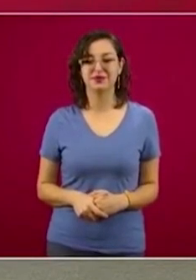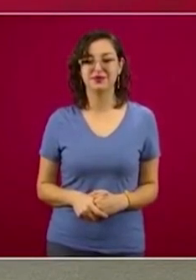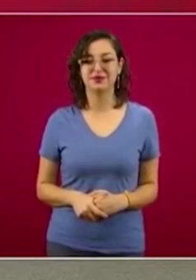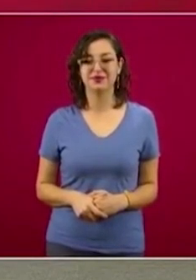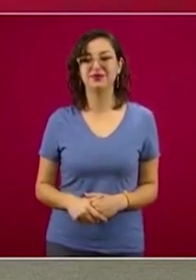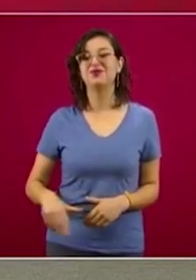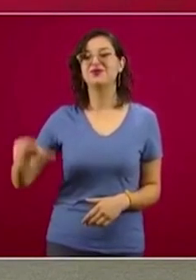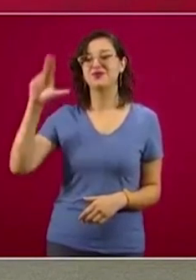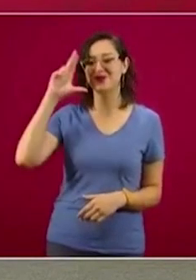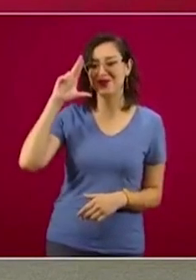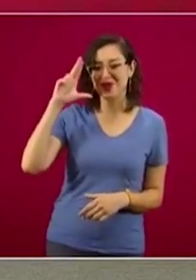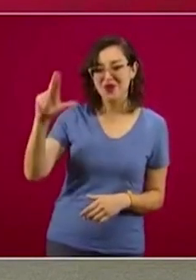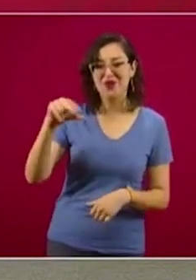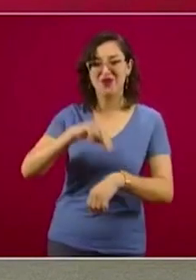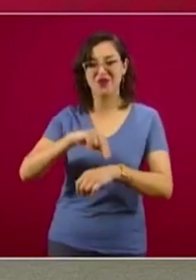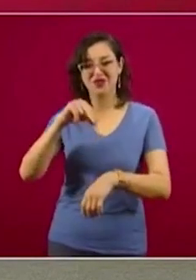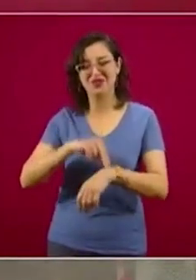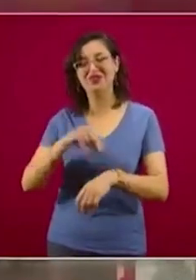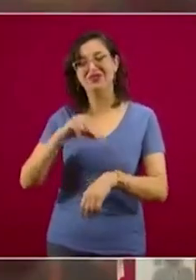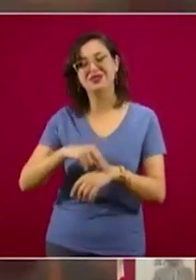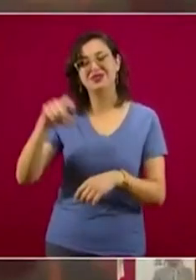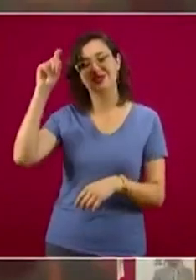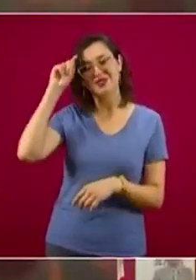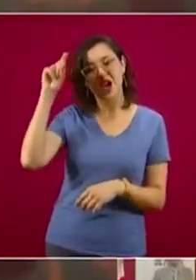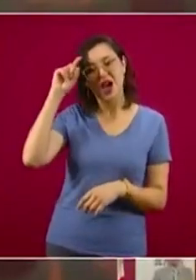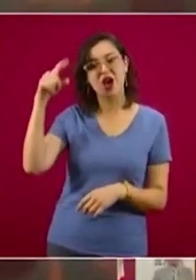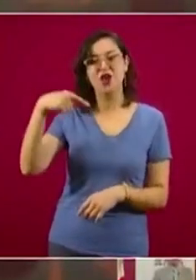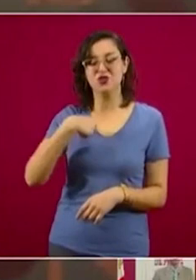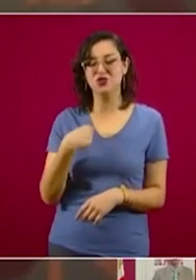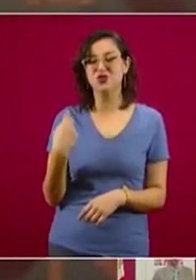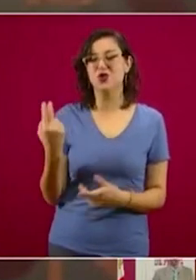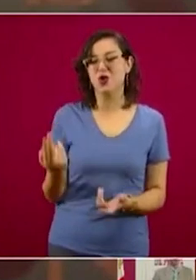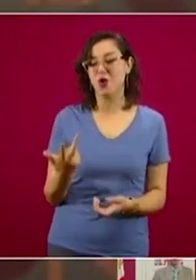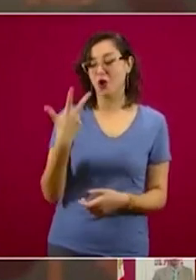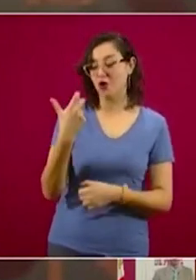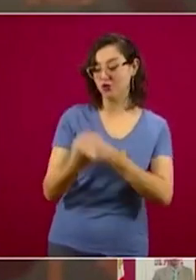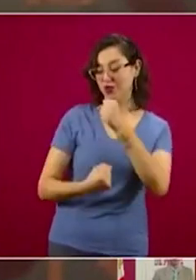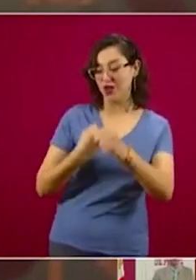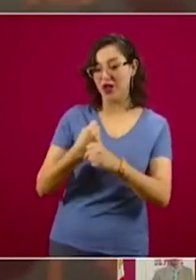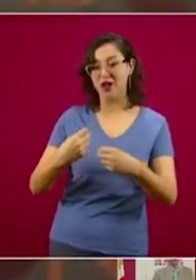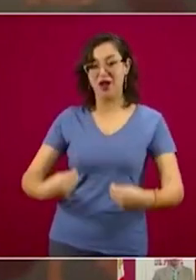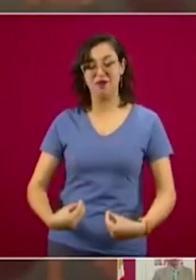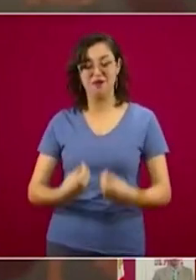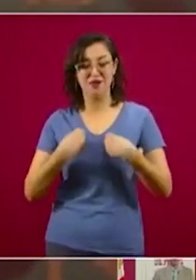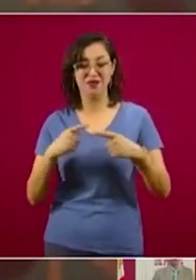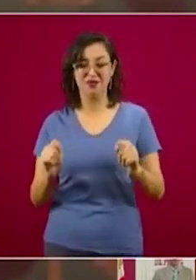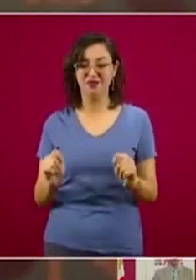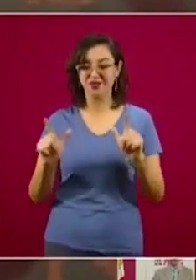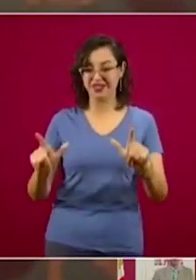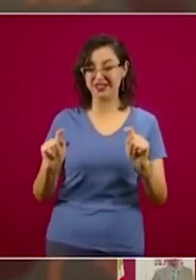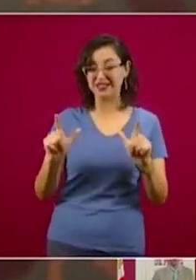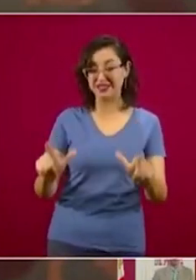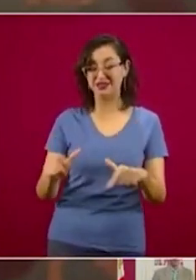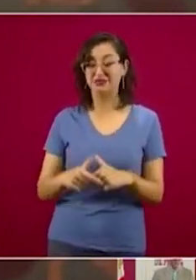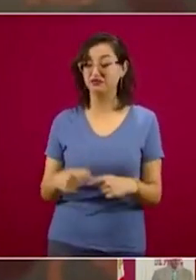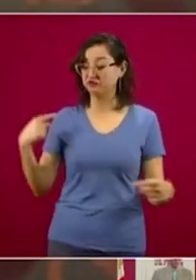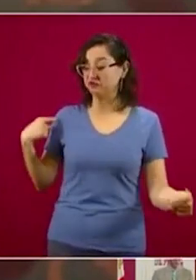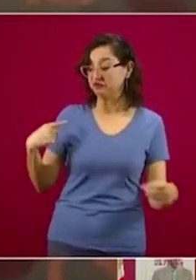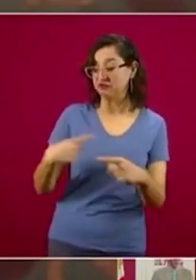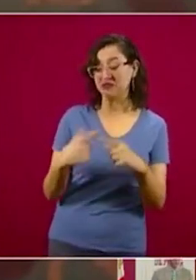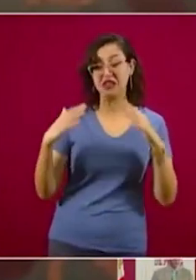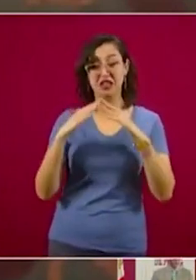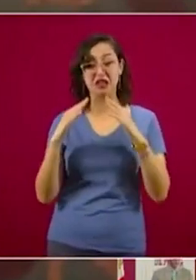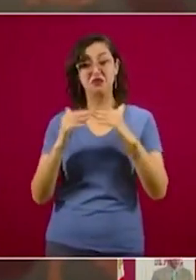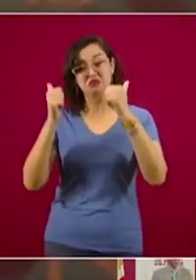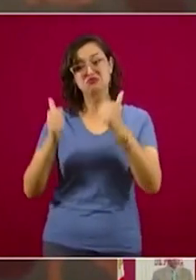Hugo López Gatell. Mi nombre es Melissa, tengo 8 años, vivo en el estado de Tlaxcala. Durante la cuarentena